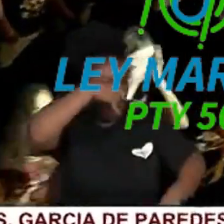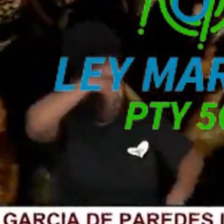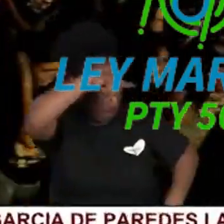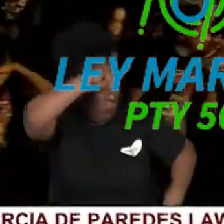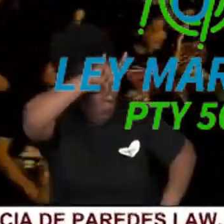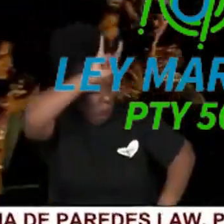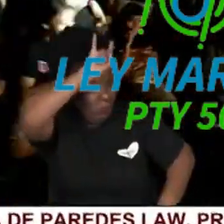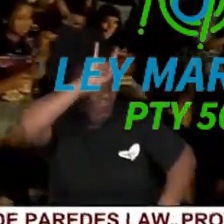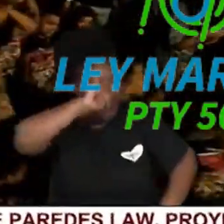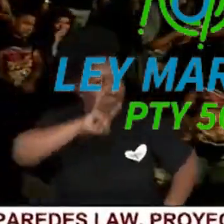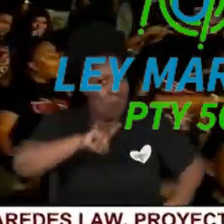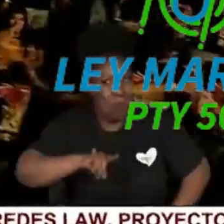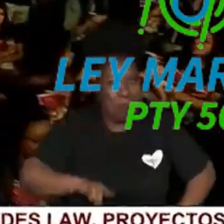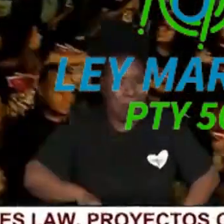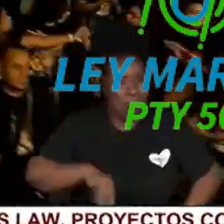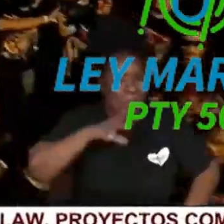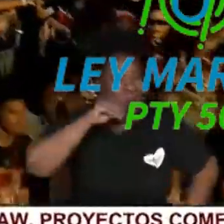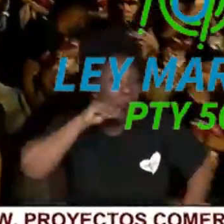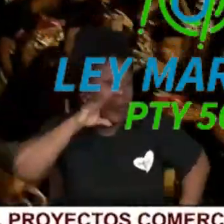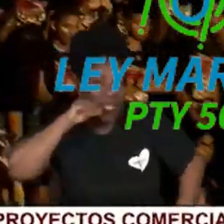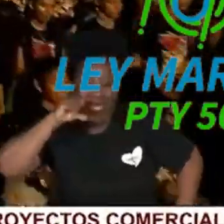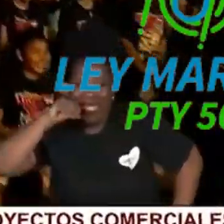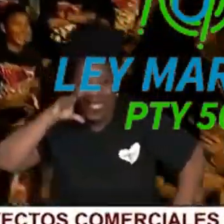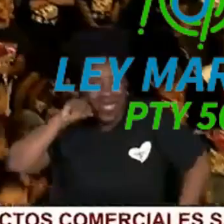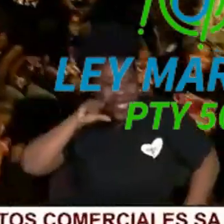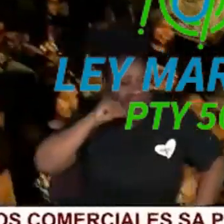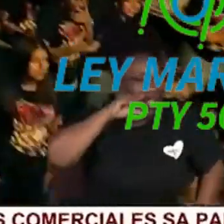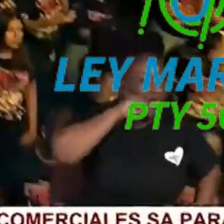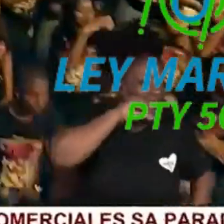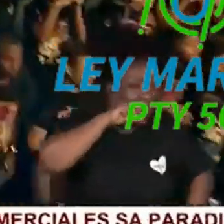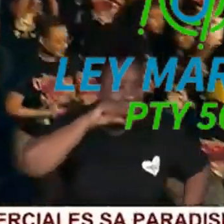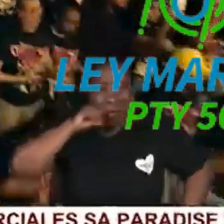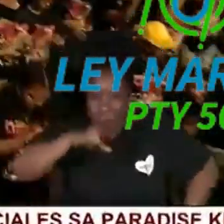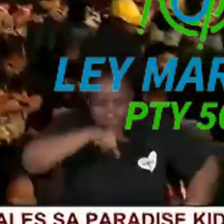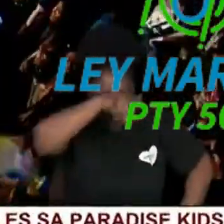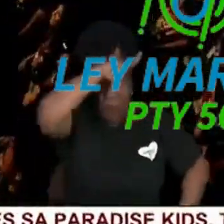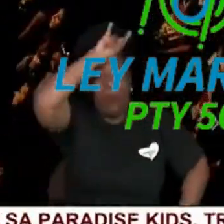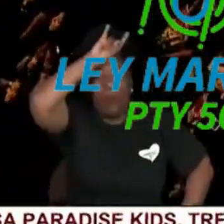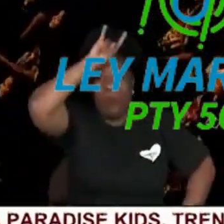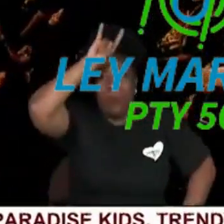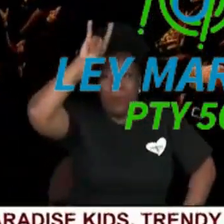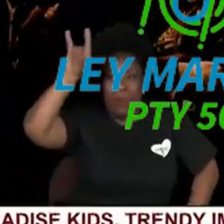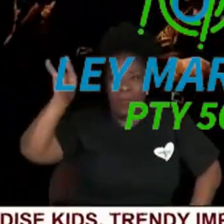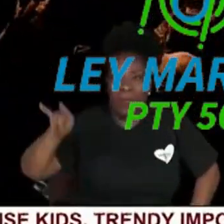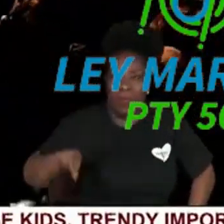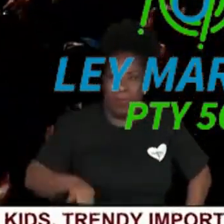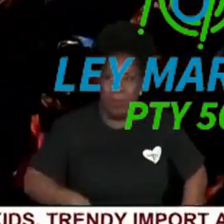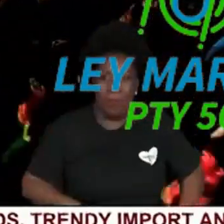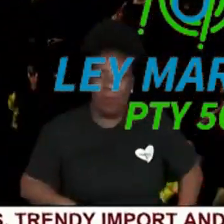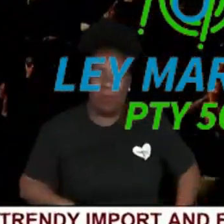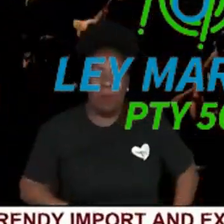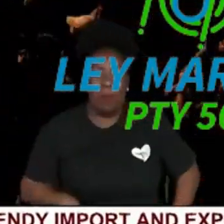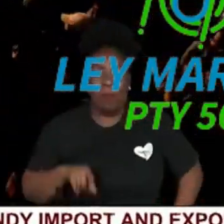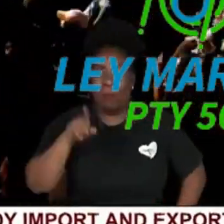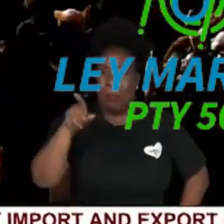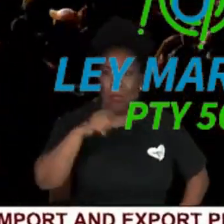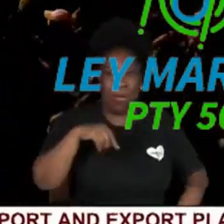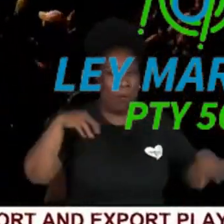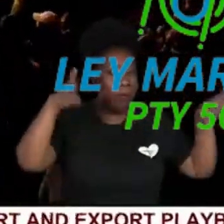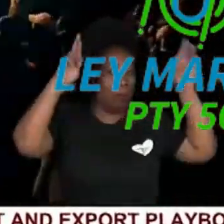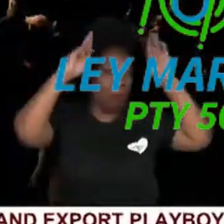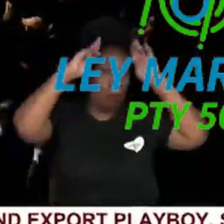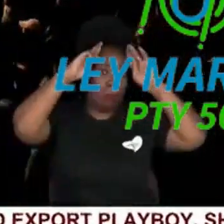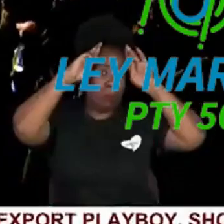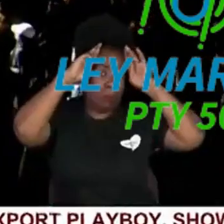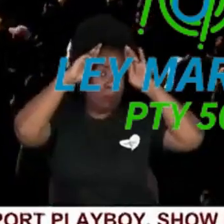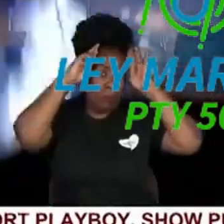con. ¡La cuchita! Esta es la máxima, oíste. Taicha, Cristel. Yo no estrella en labia. ¿Qué? En